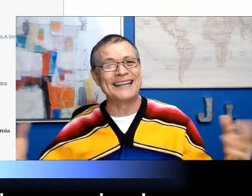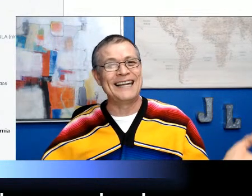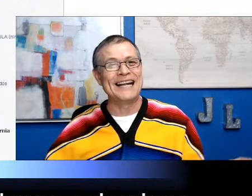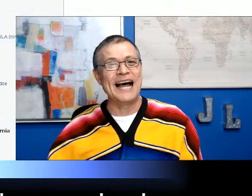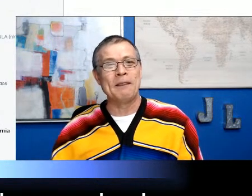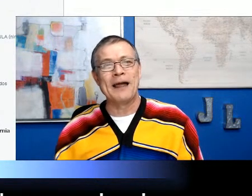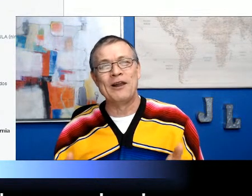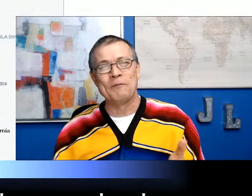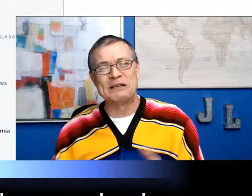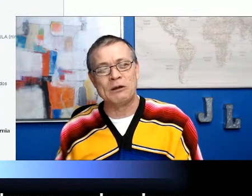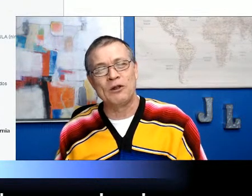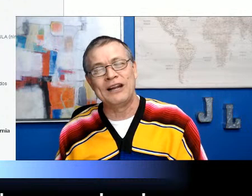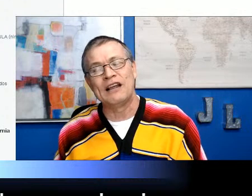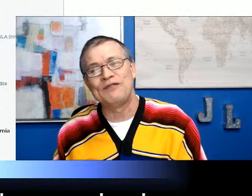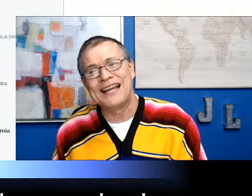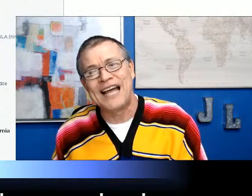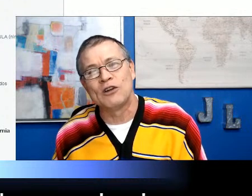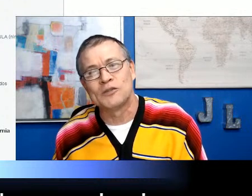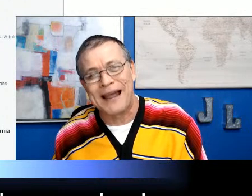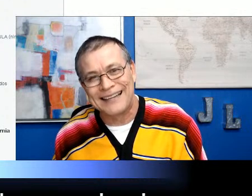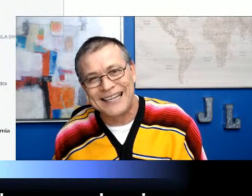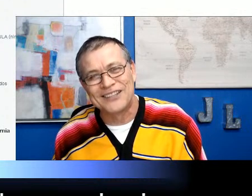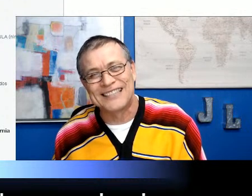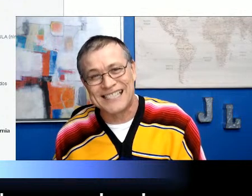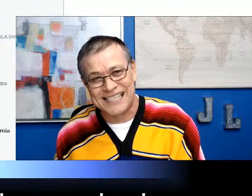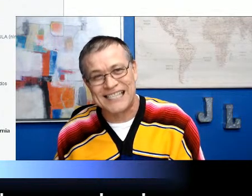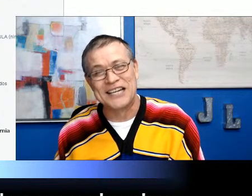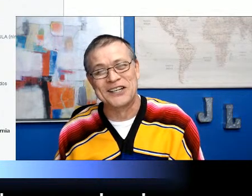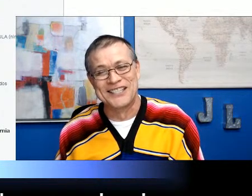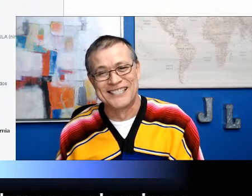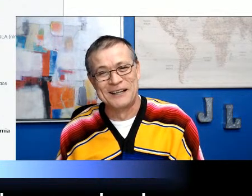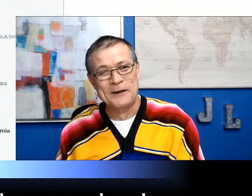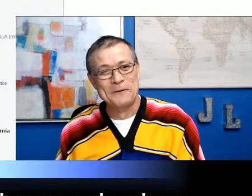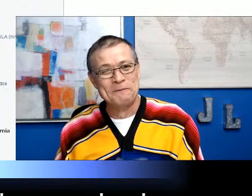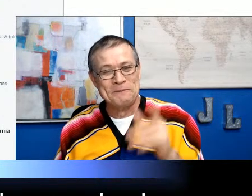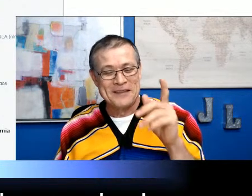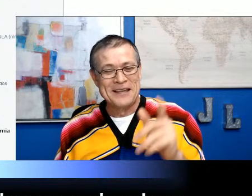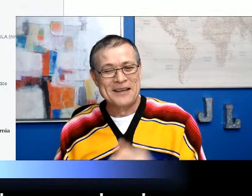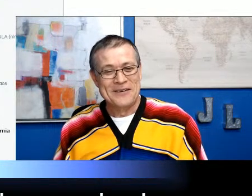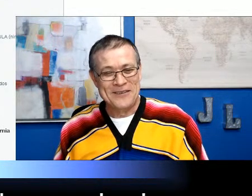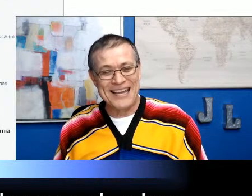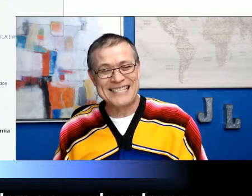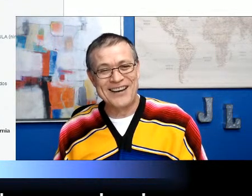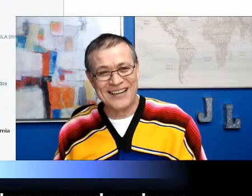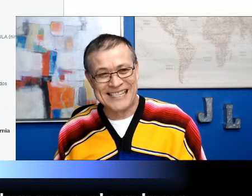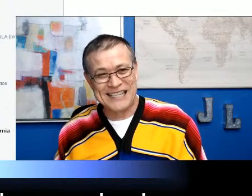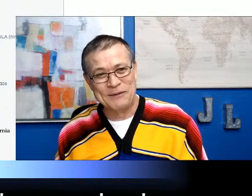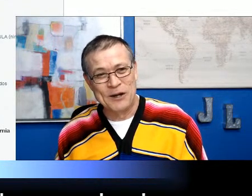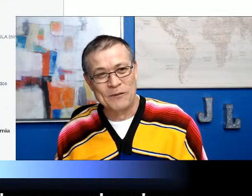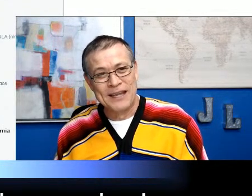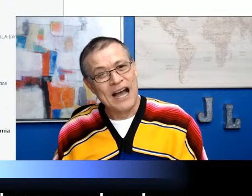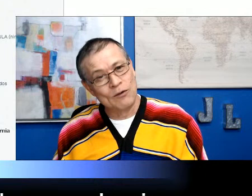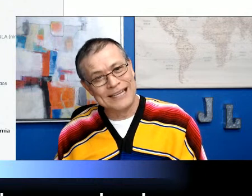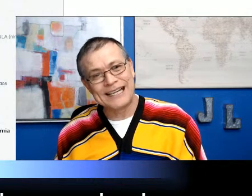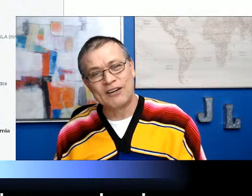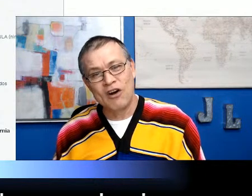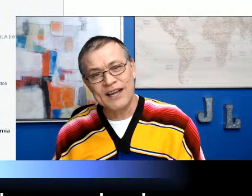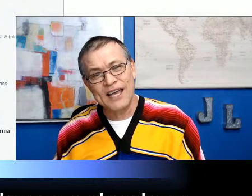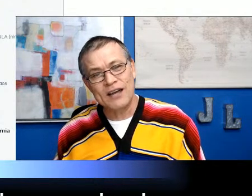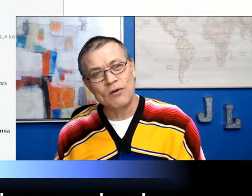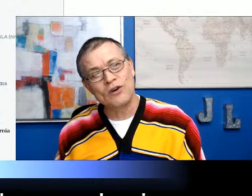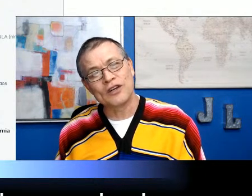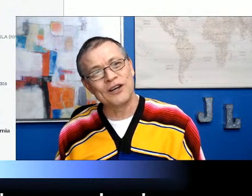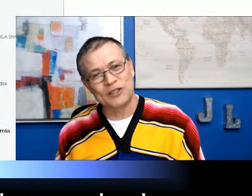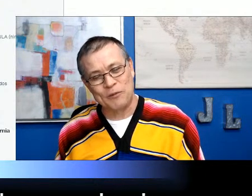Siempre le tira a López Obrador y defiende a los bandidos asesinos. Fíjense lo que escribió. Aunque se